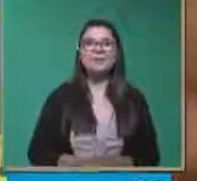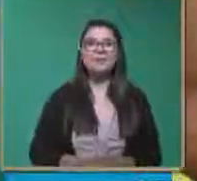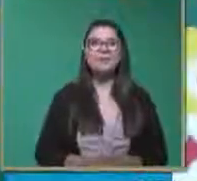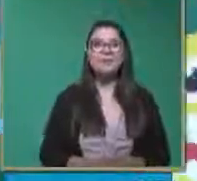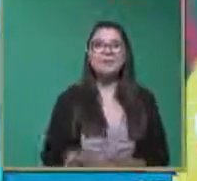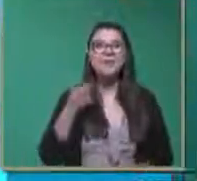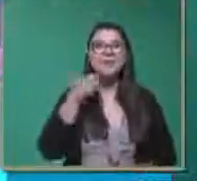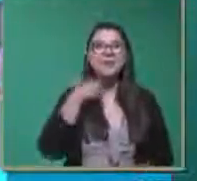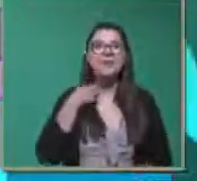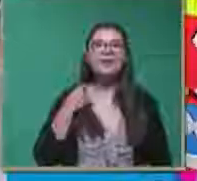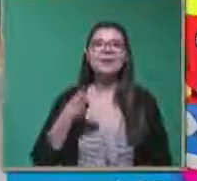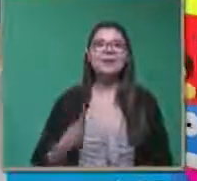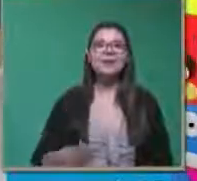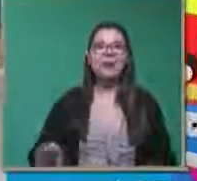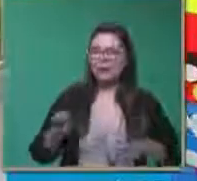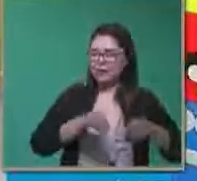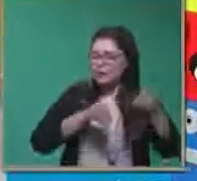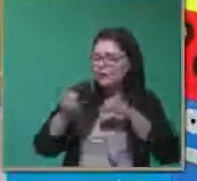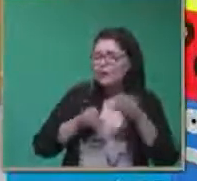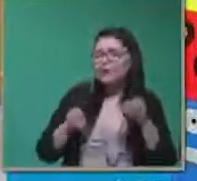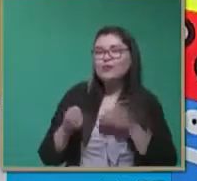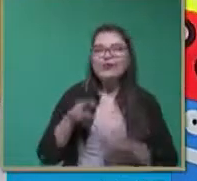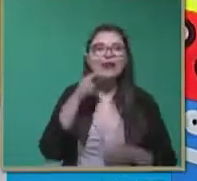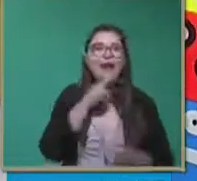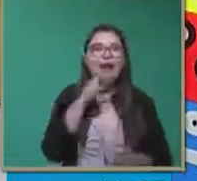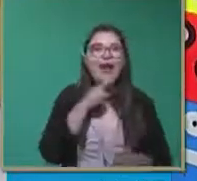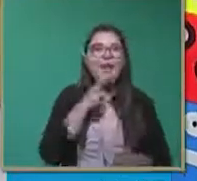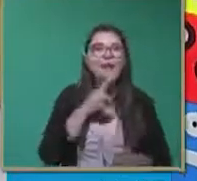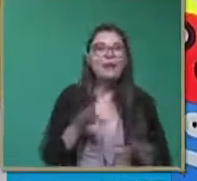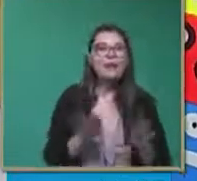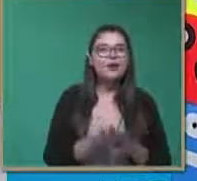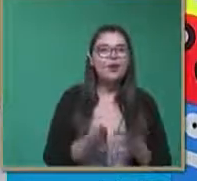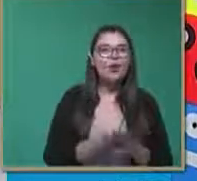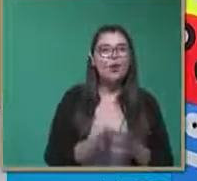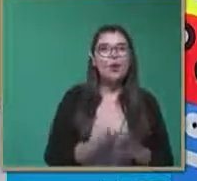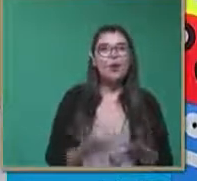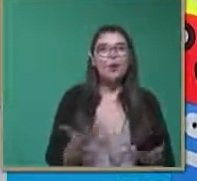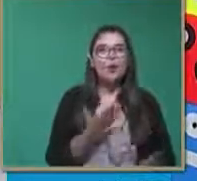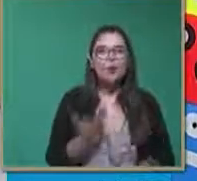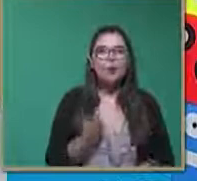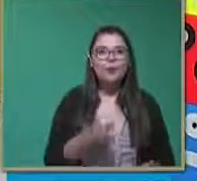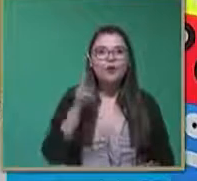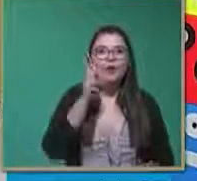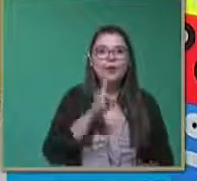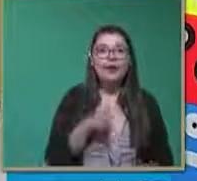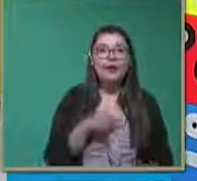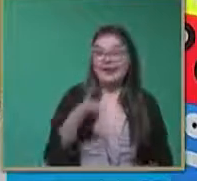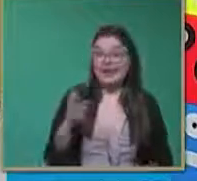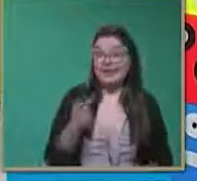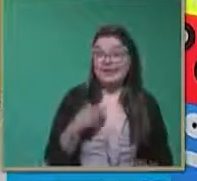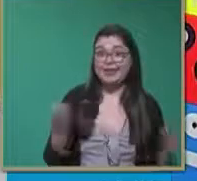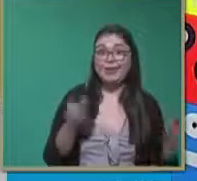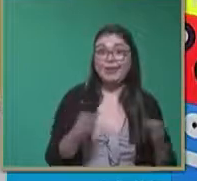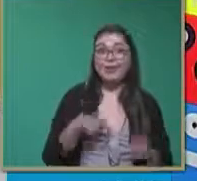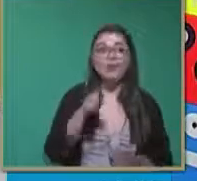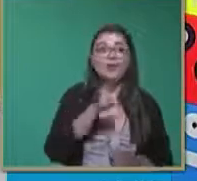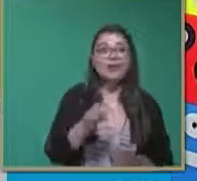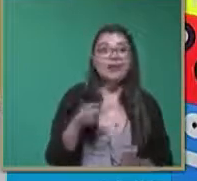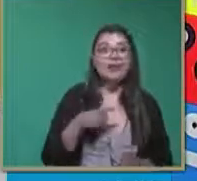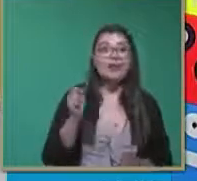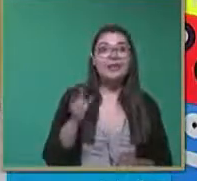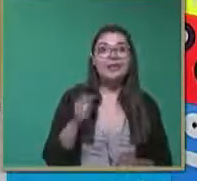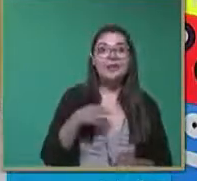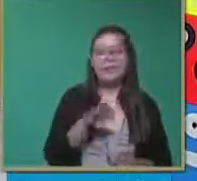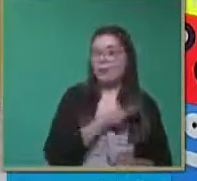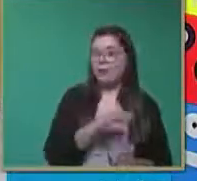más tantito, vamos a acomodar aquí de voladita. Acomodamos los globos. De esa manera ustedes también lo pueden ir haciendo, acomodan